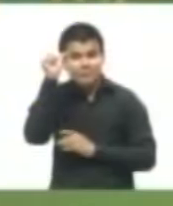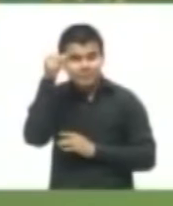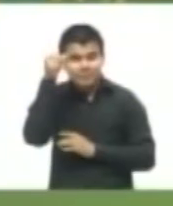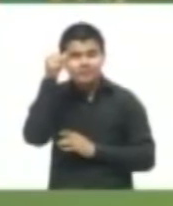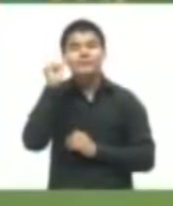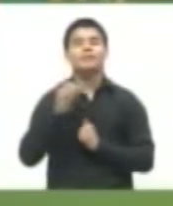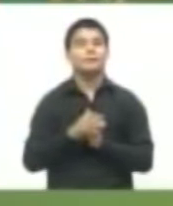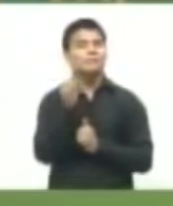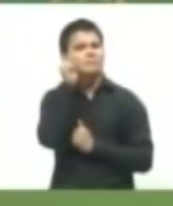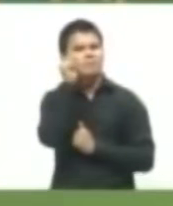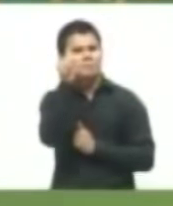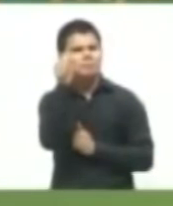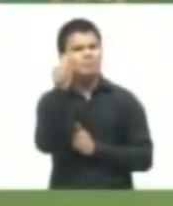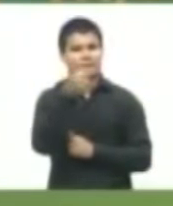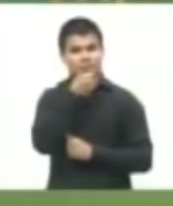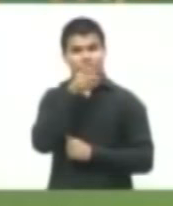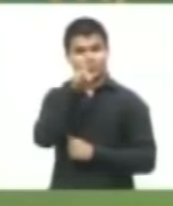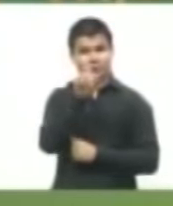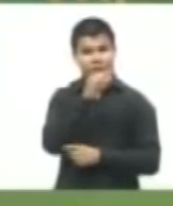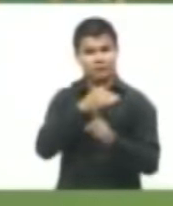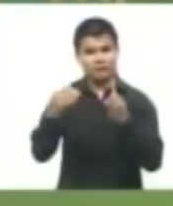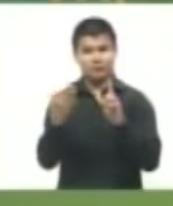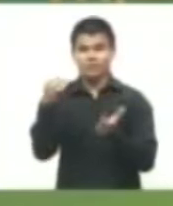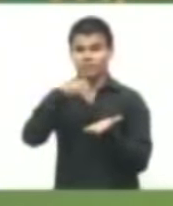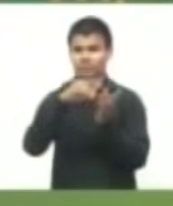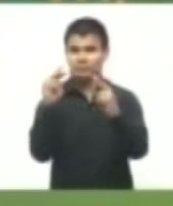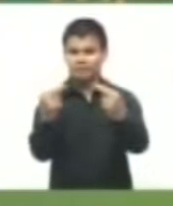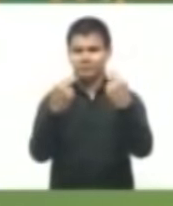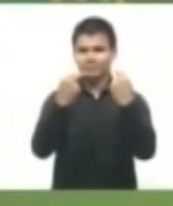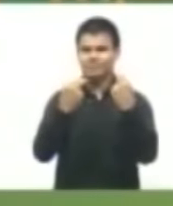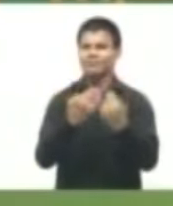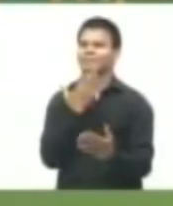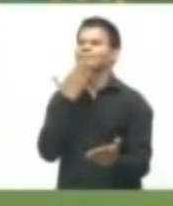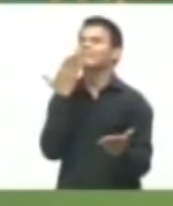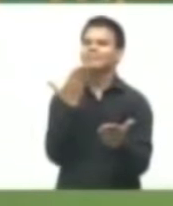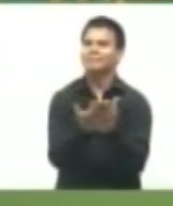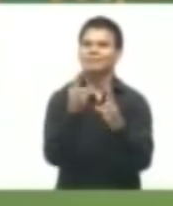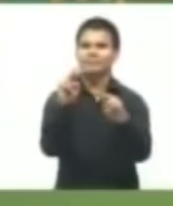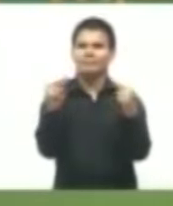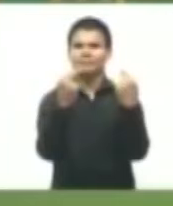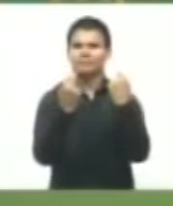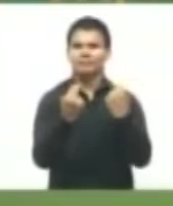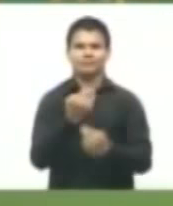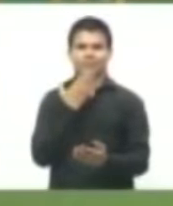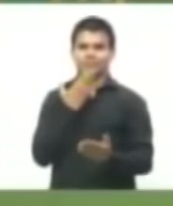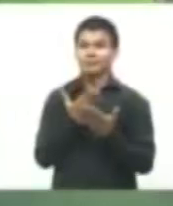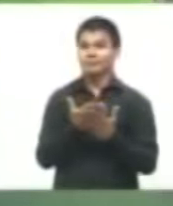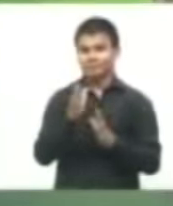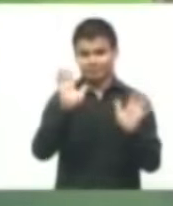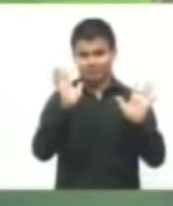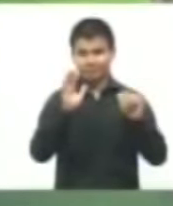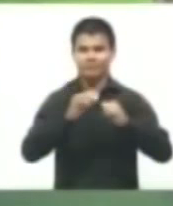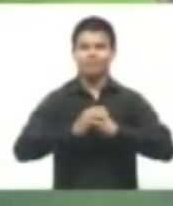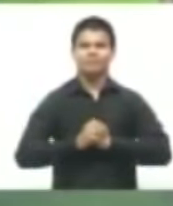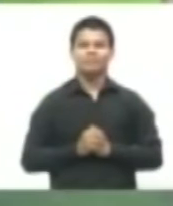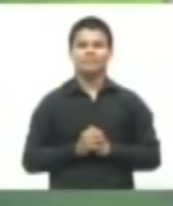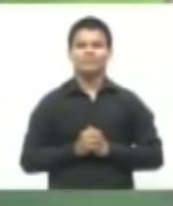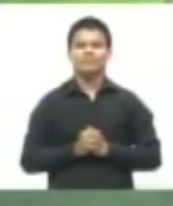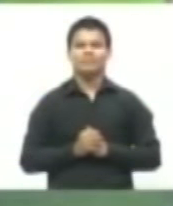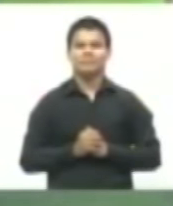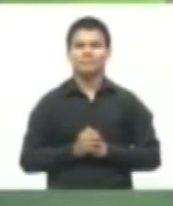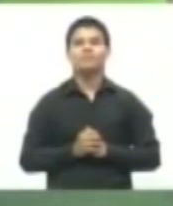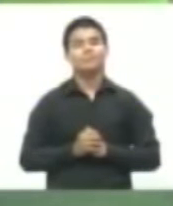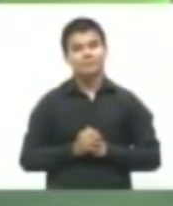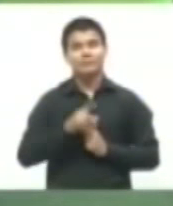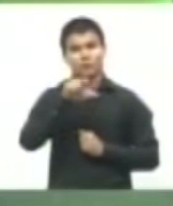cita mañana a las 6:30. Gracias por elegir el compromiso con la verdad. Hasta mañana. Bien, ahí estaba Lucía del Mar